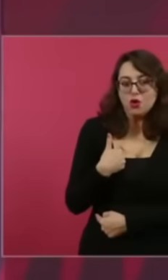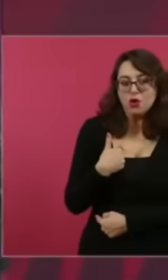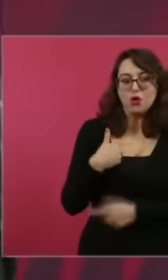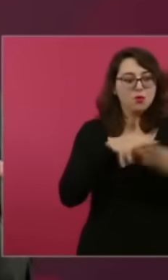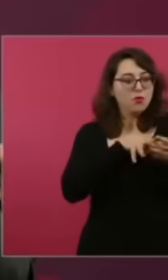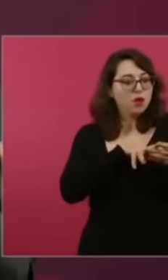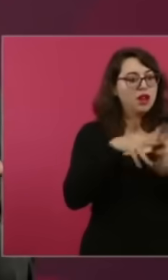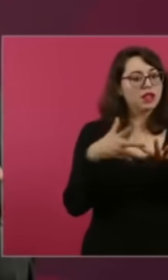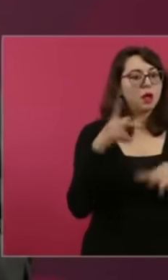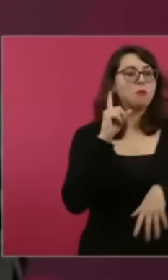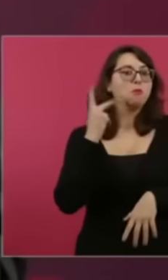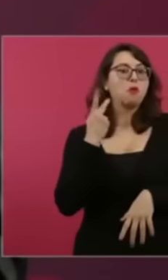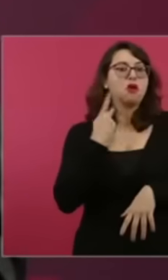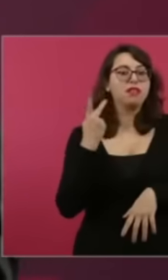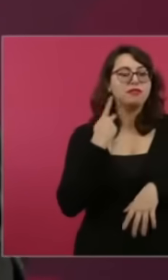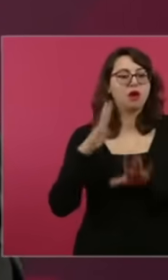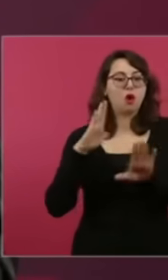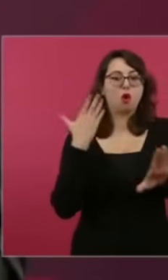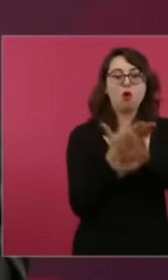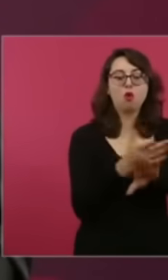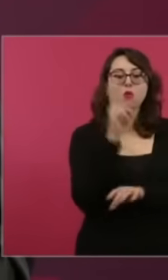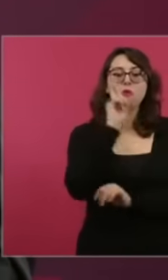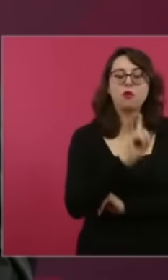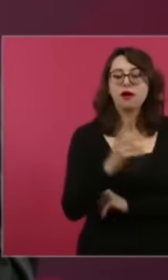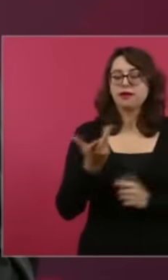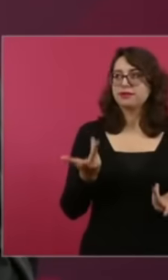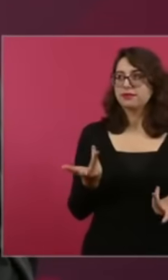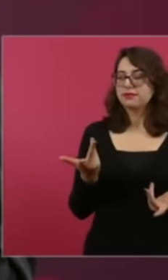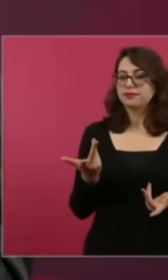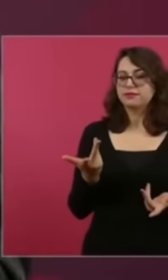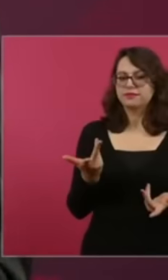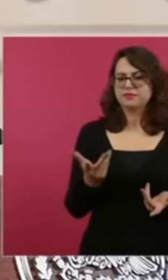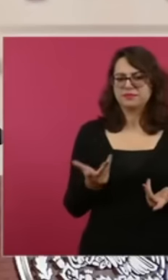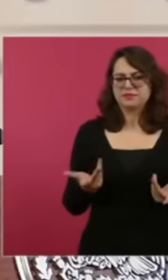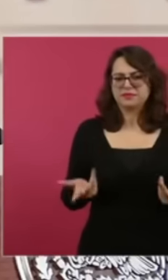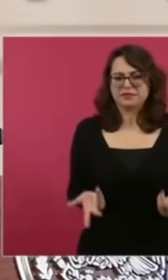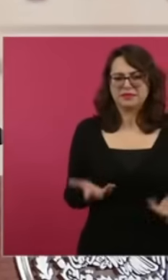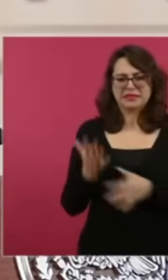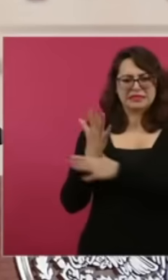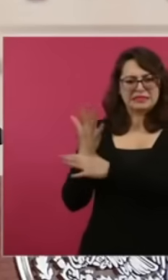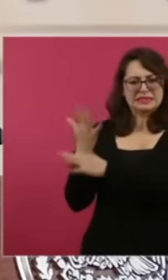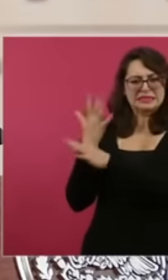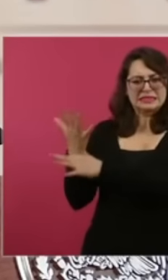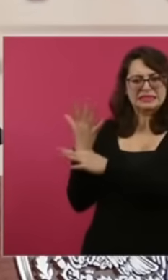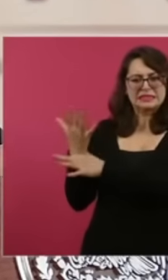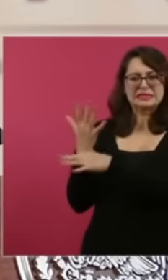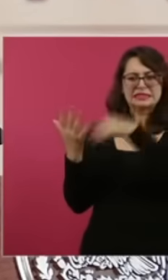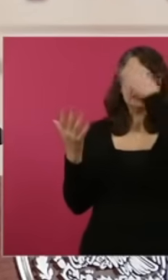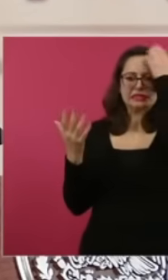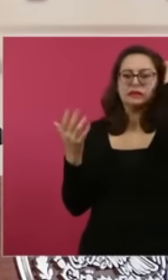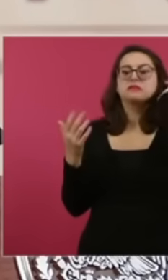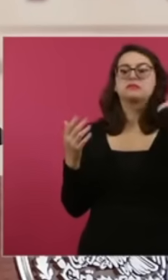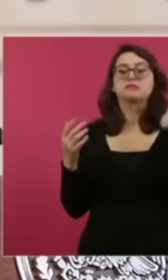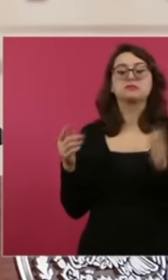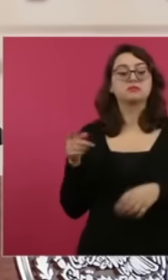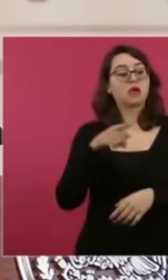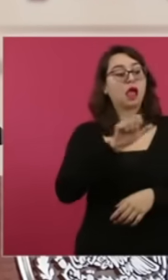Y lo que hacen es atribuirme expresiones